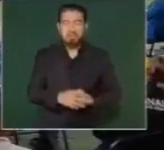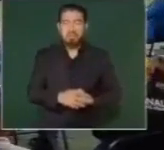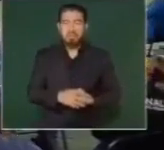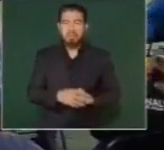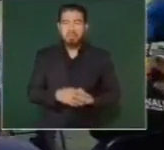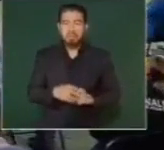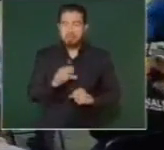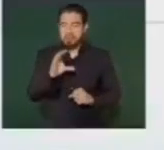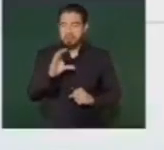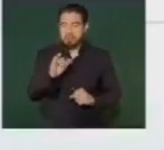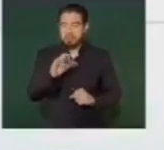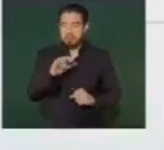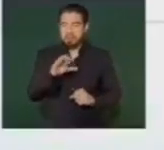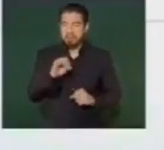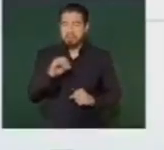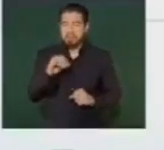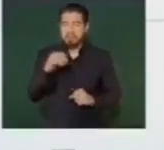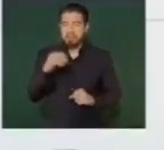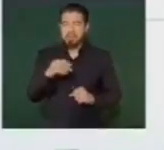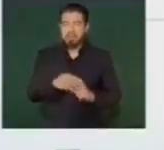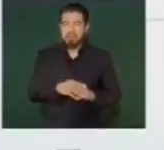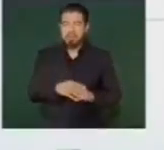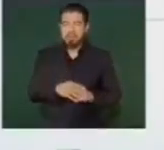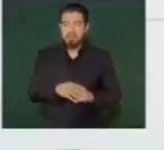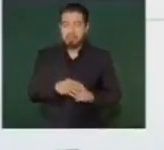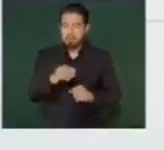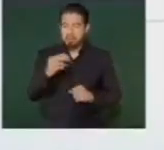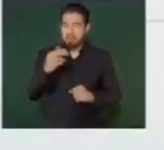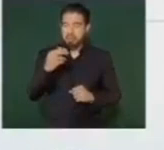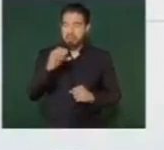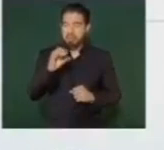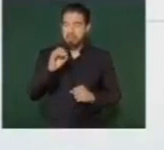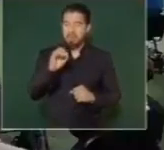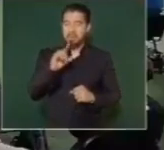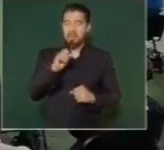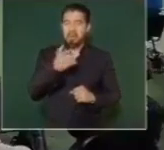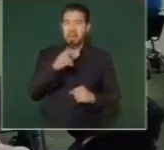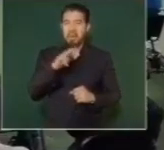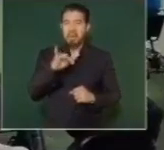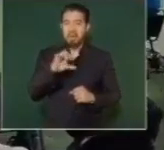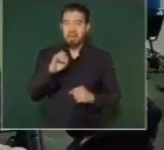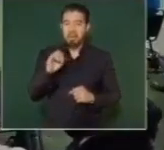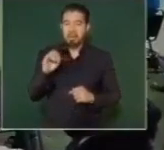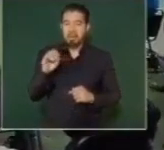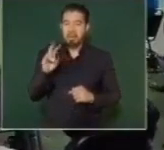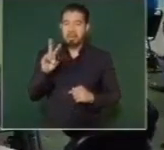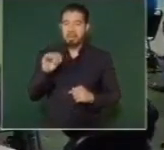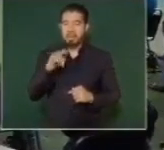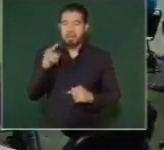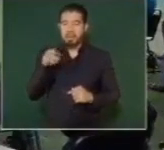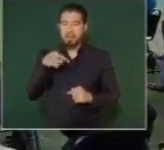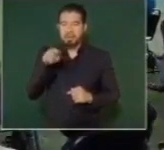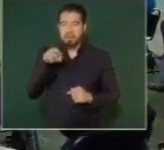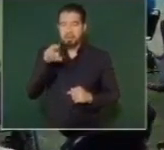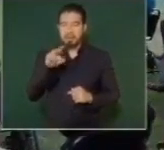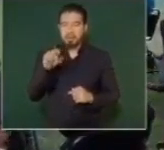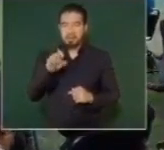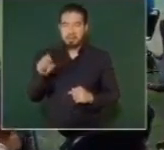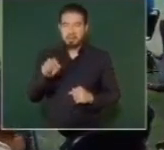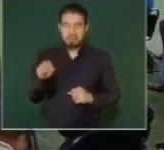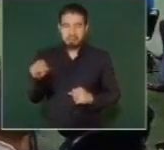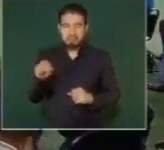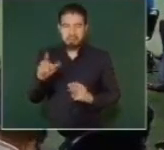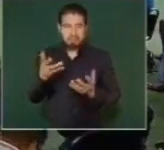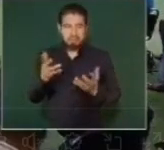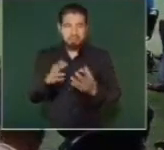al noble oficio del periodismo. ¿Por qué? Porque solo se dedican a mentir y a recibir moches,